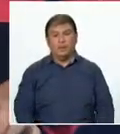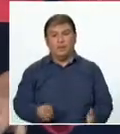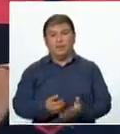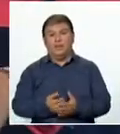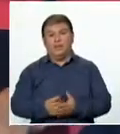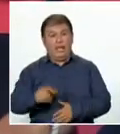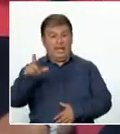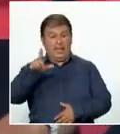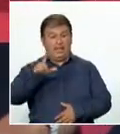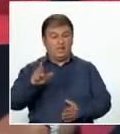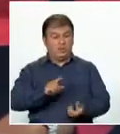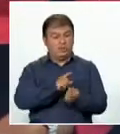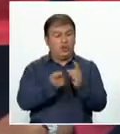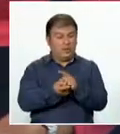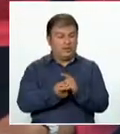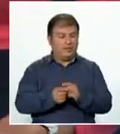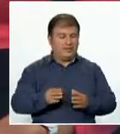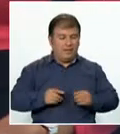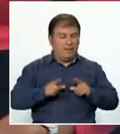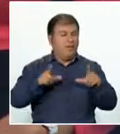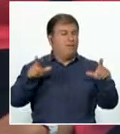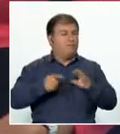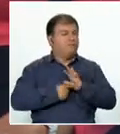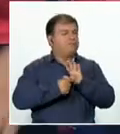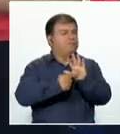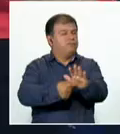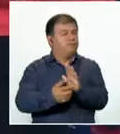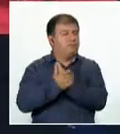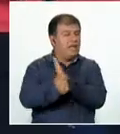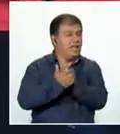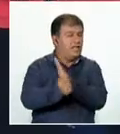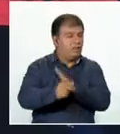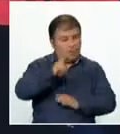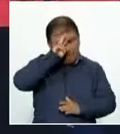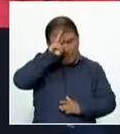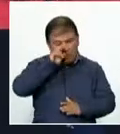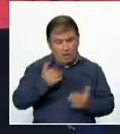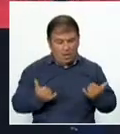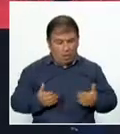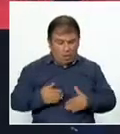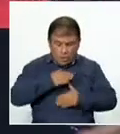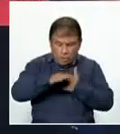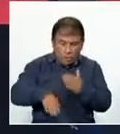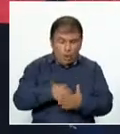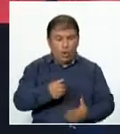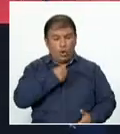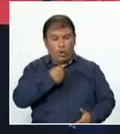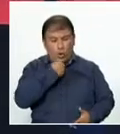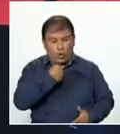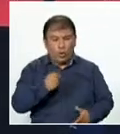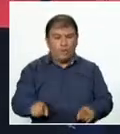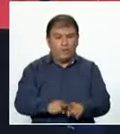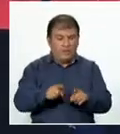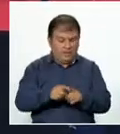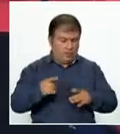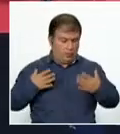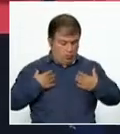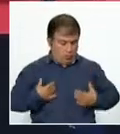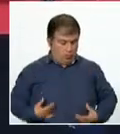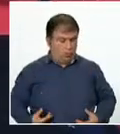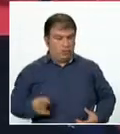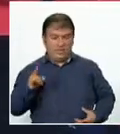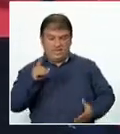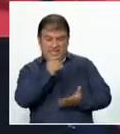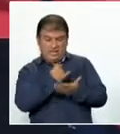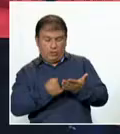En Latina nos hemos convertido en la gran vitrina del talento peruano. A partir de ahora, todos los conductores vamos a vestir con prendas de diseñadores